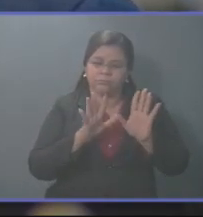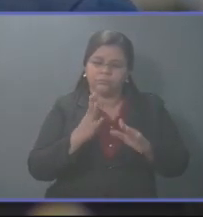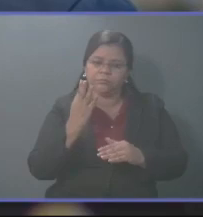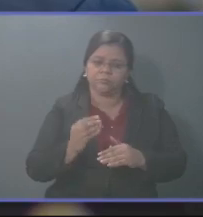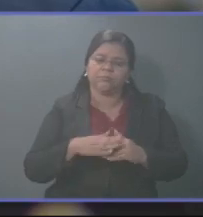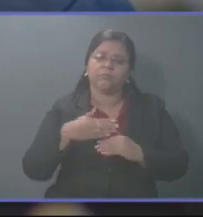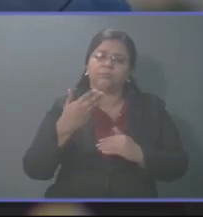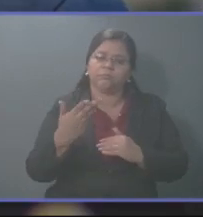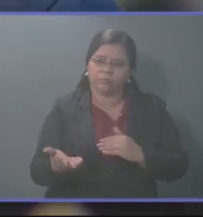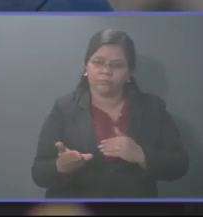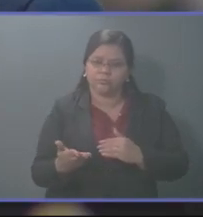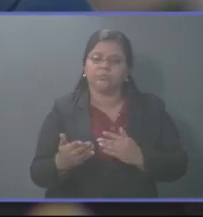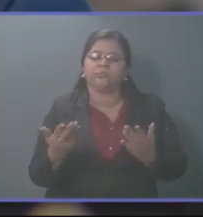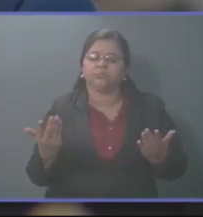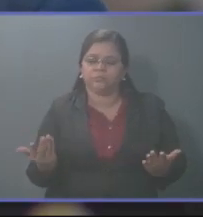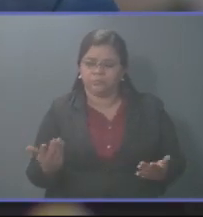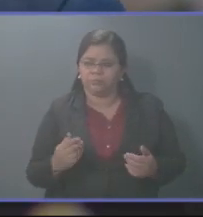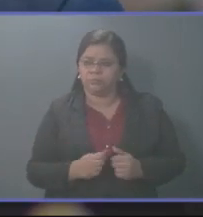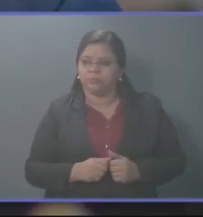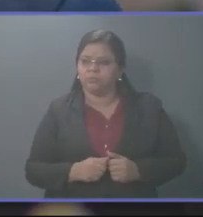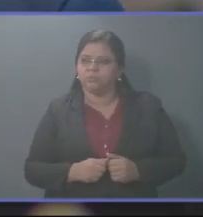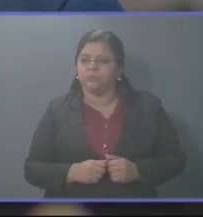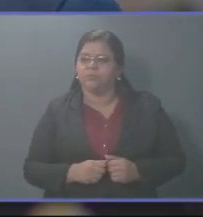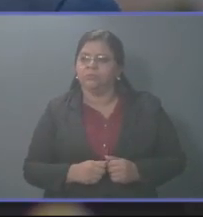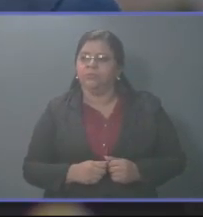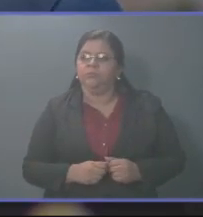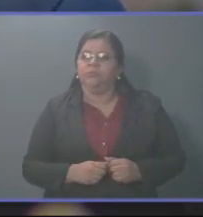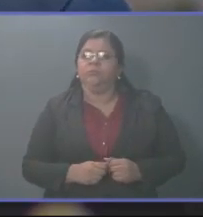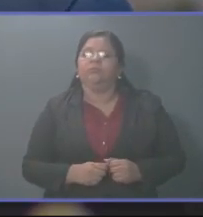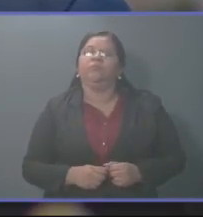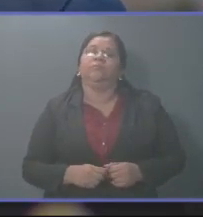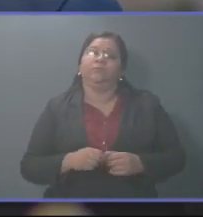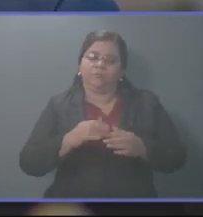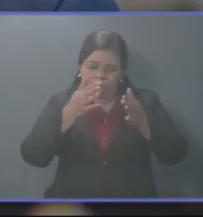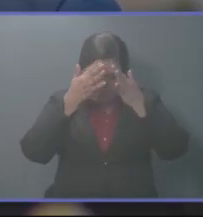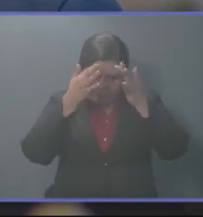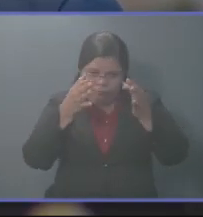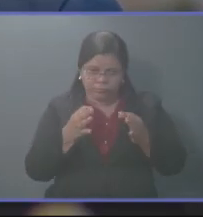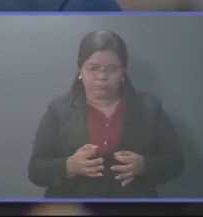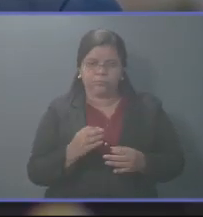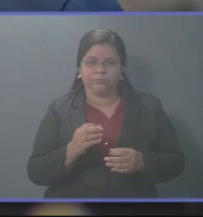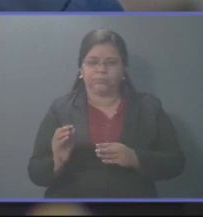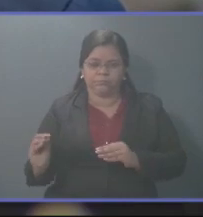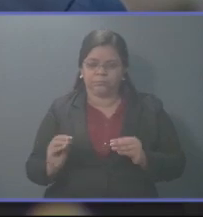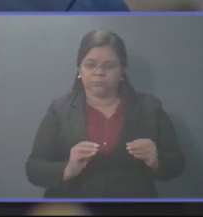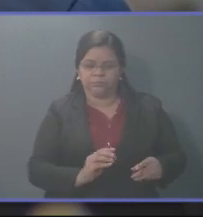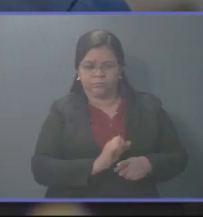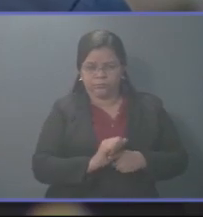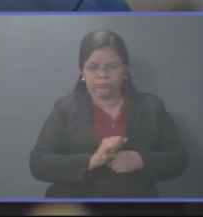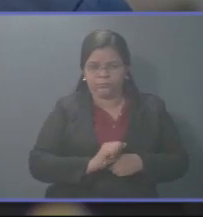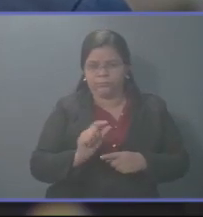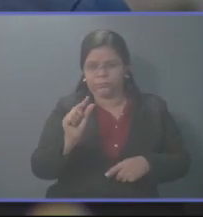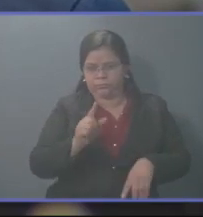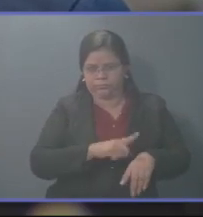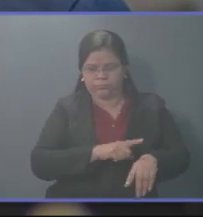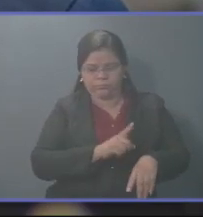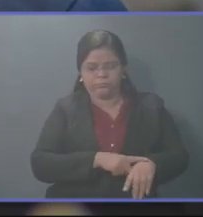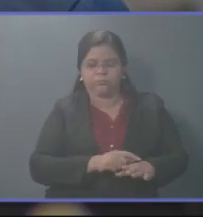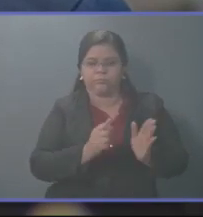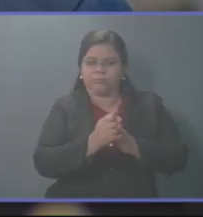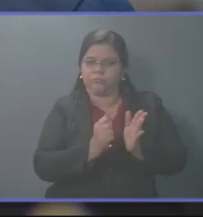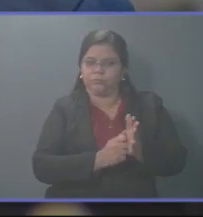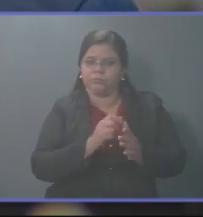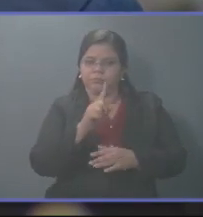días siguientes a la notificación de esta última resolución. Disposiciones transitorias. Artículo